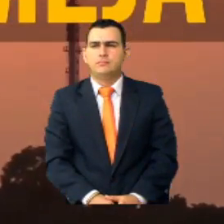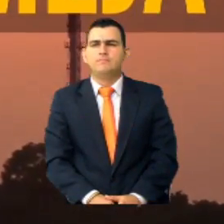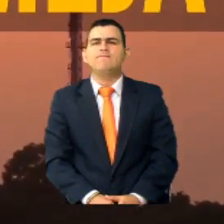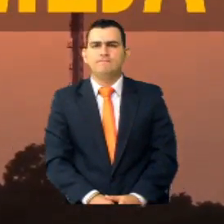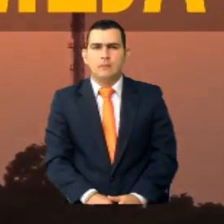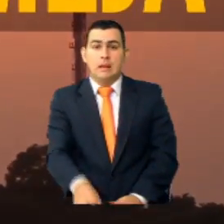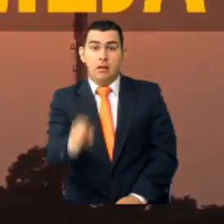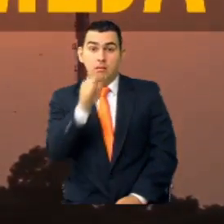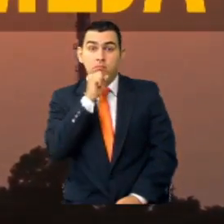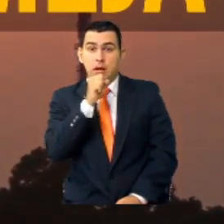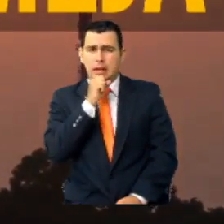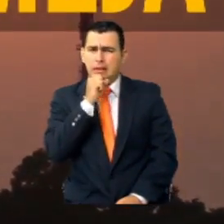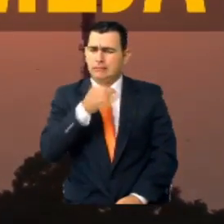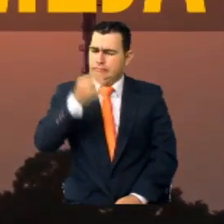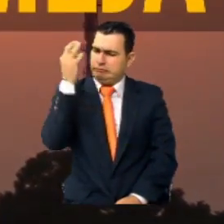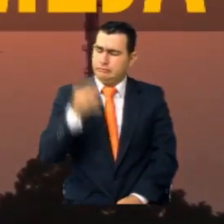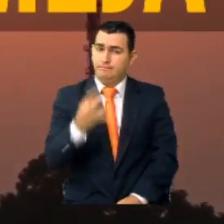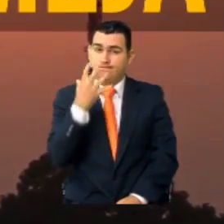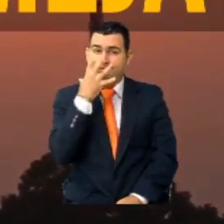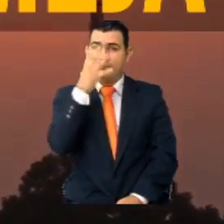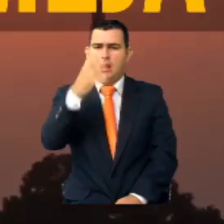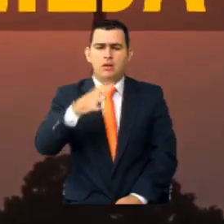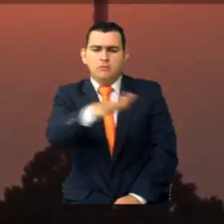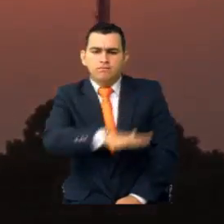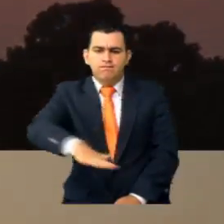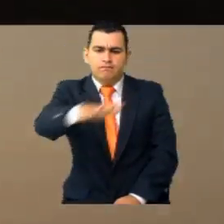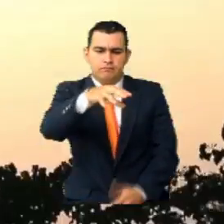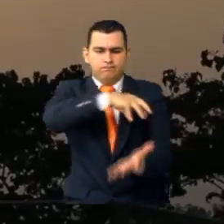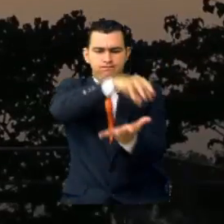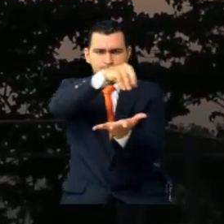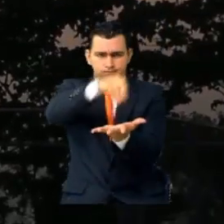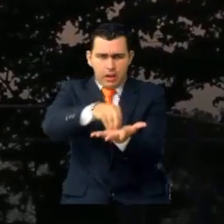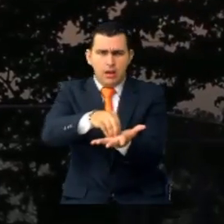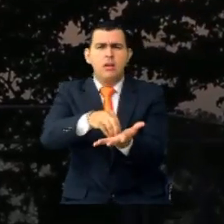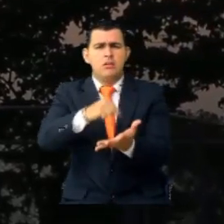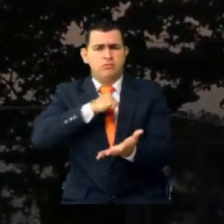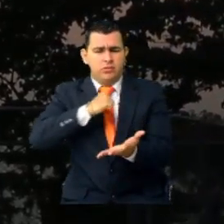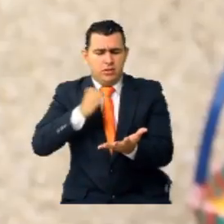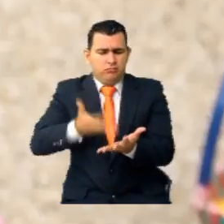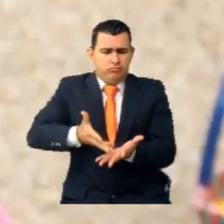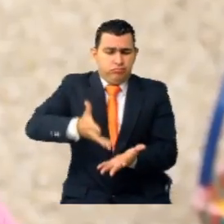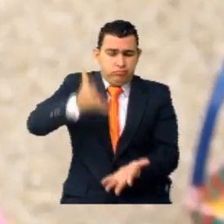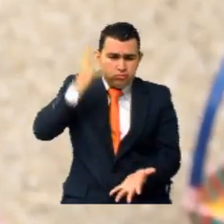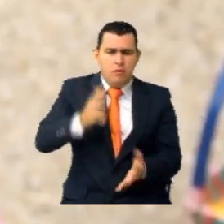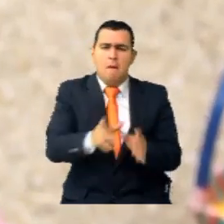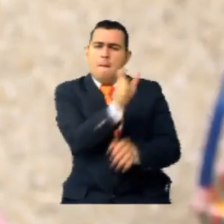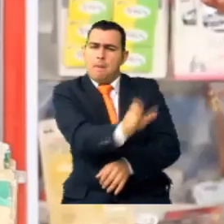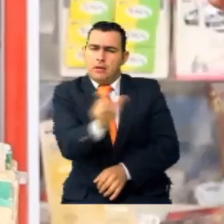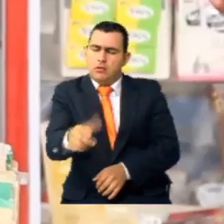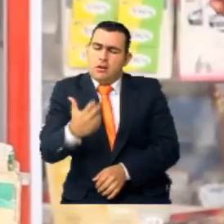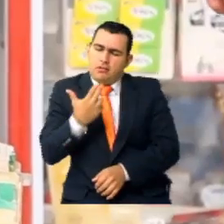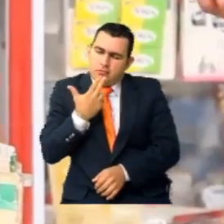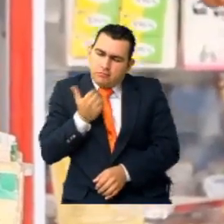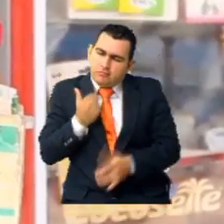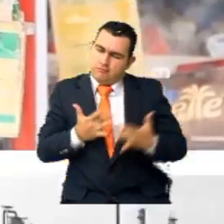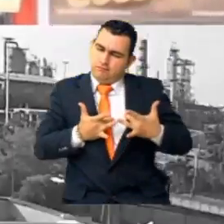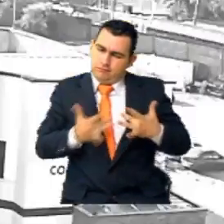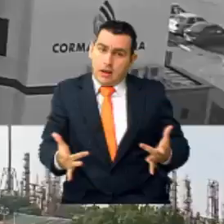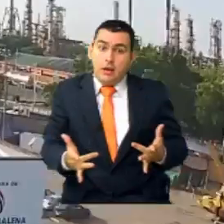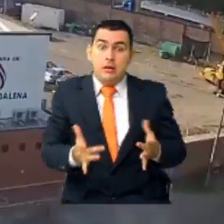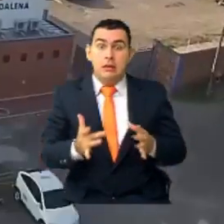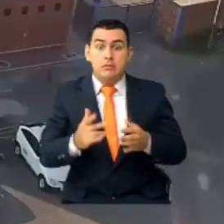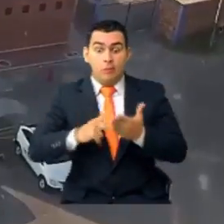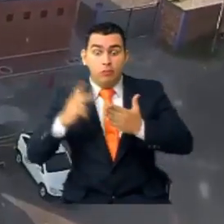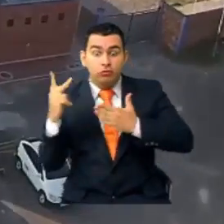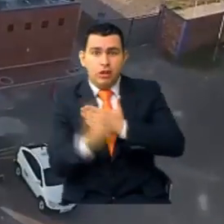Barranca Bermeja siempre se destaca por su posicionamiento geográfico, por sus riquezas, por la calidez de su gente y por los importantes proyectos que desde